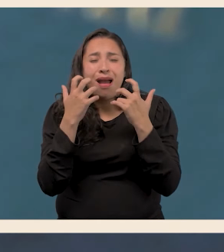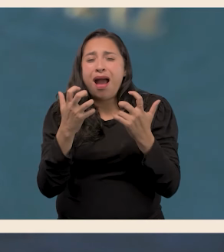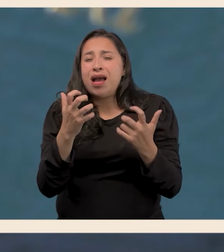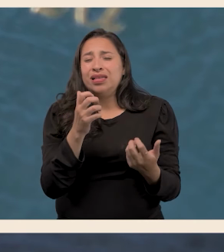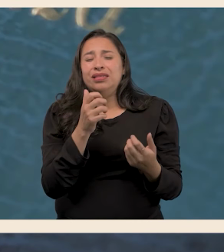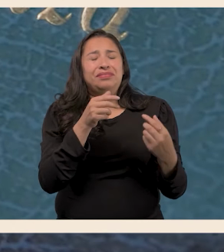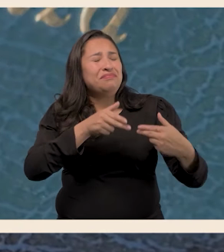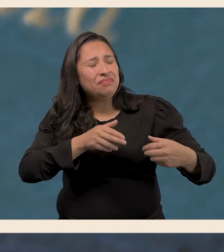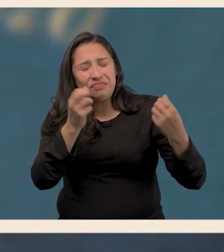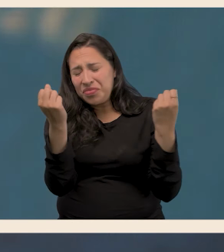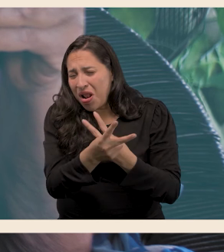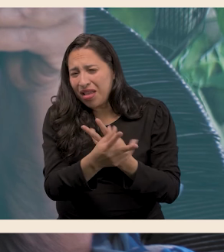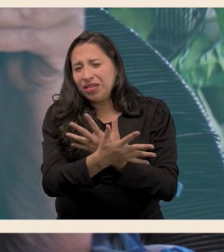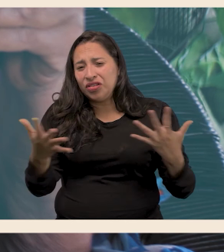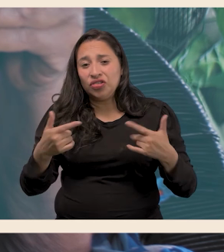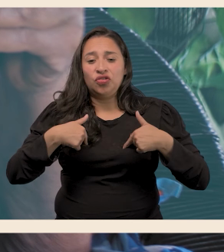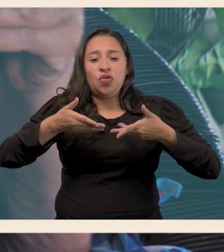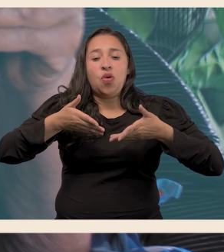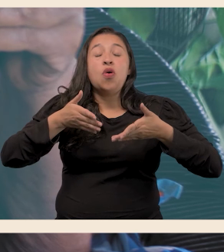en el año 54.